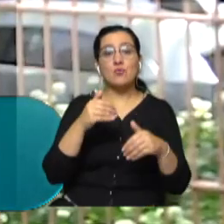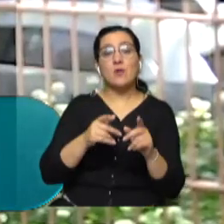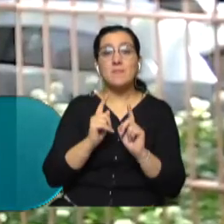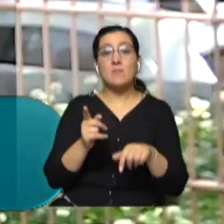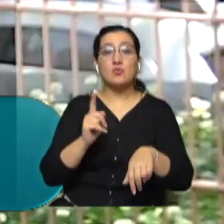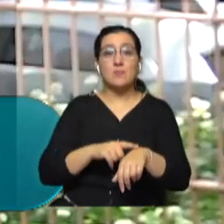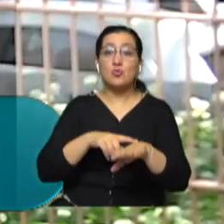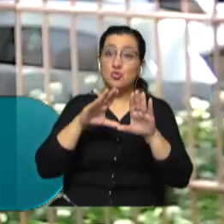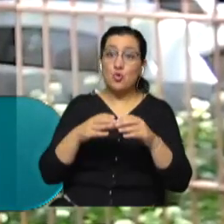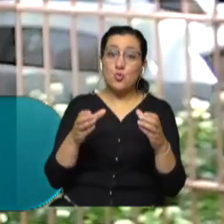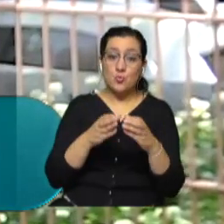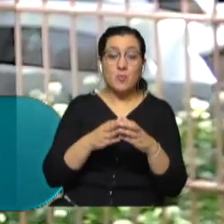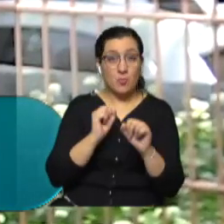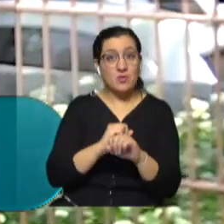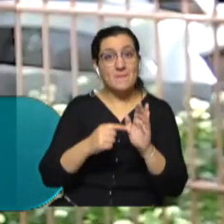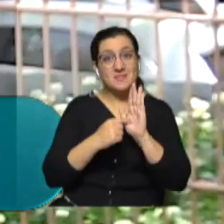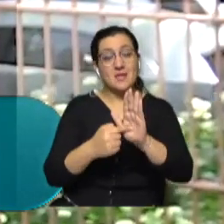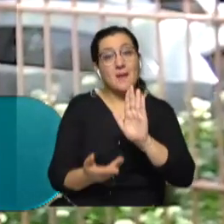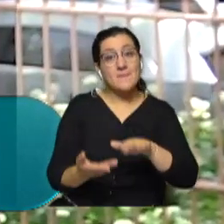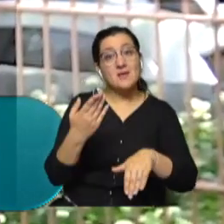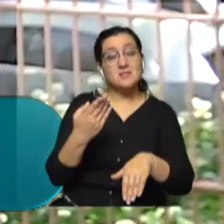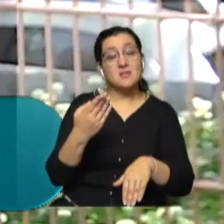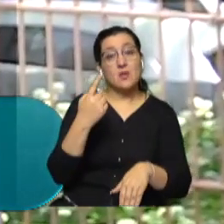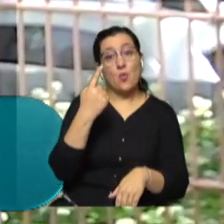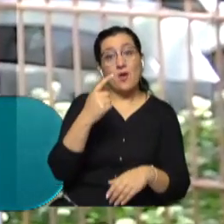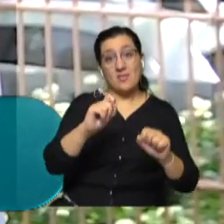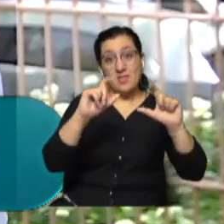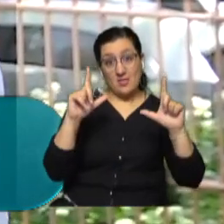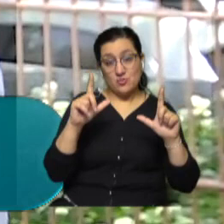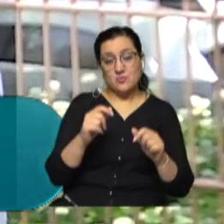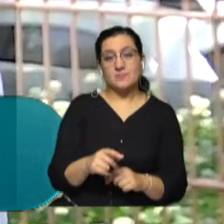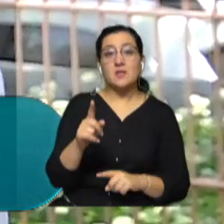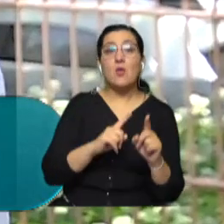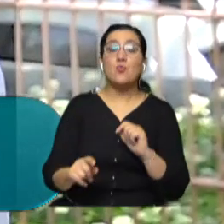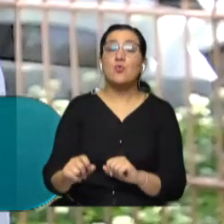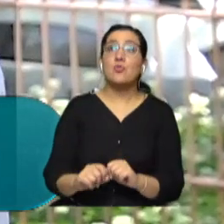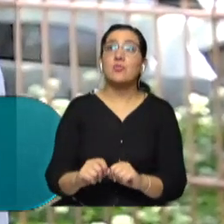los partidos podían ir con más de un candidato presidencial. Y en un par de debates,